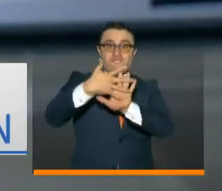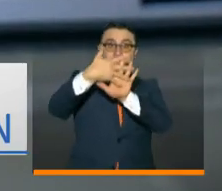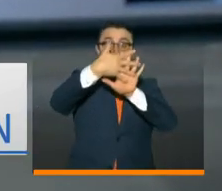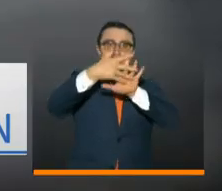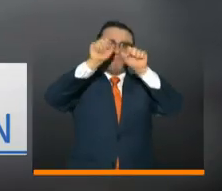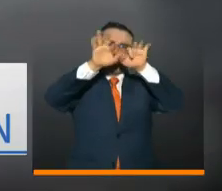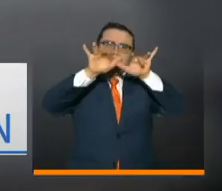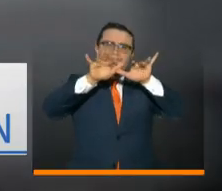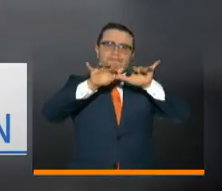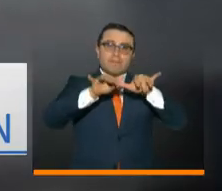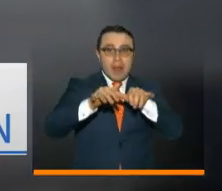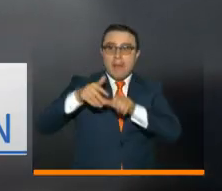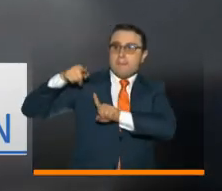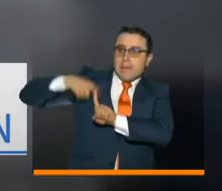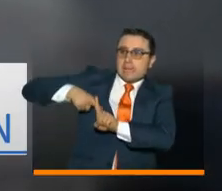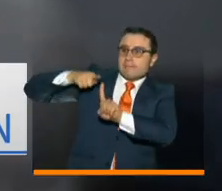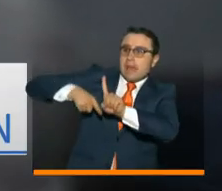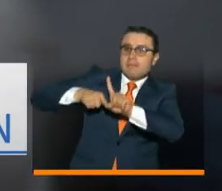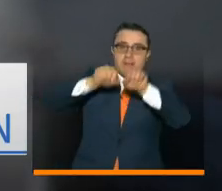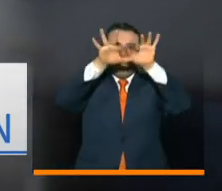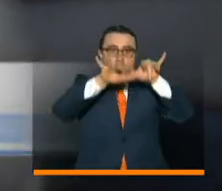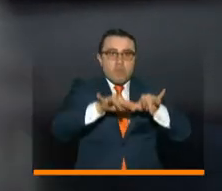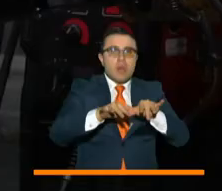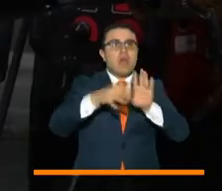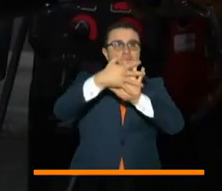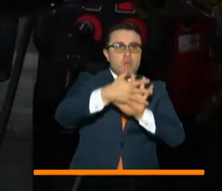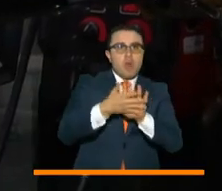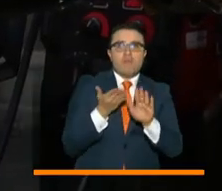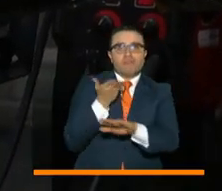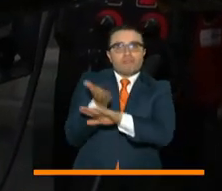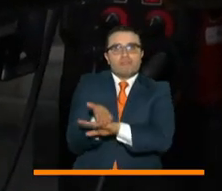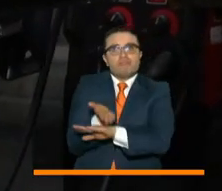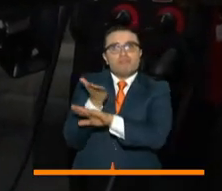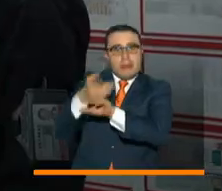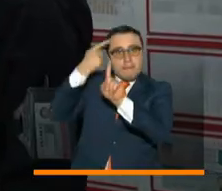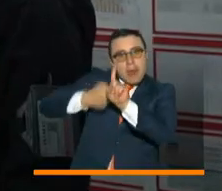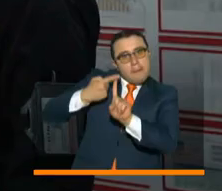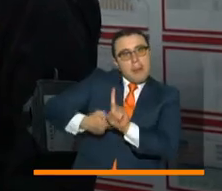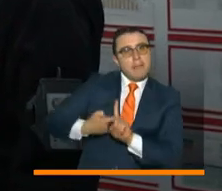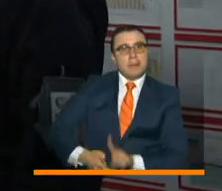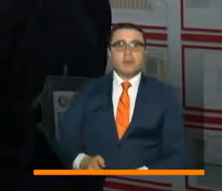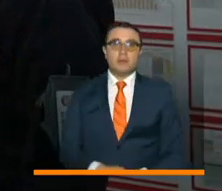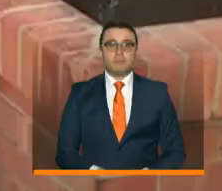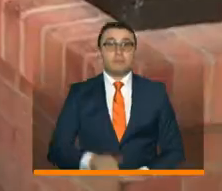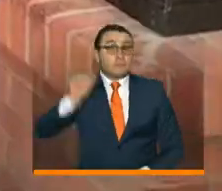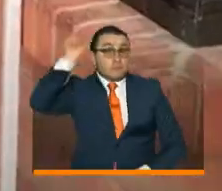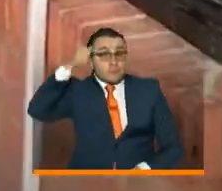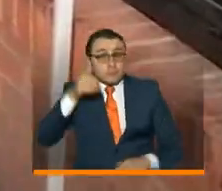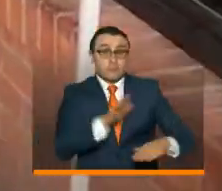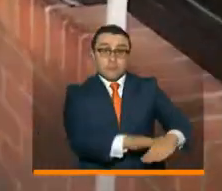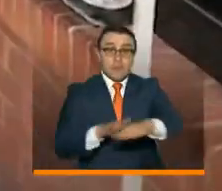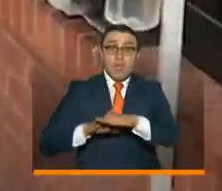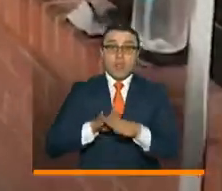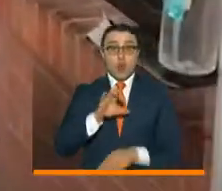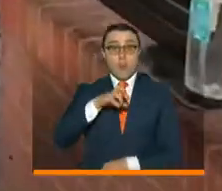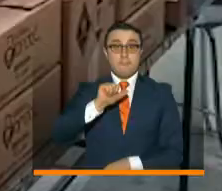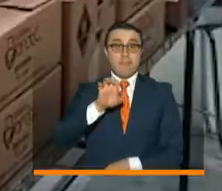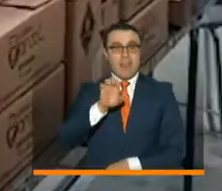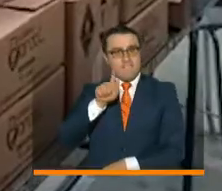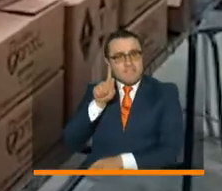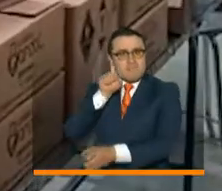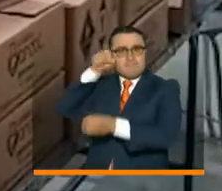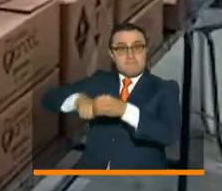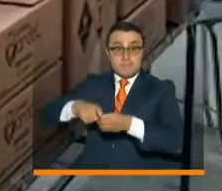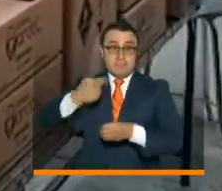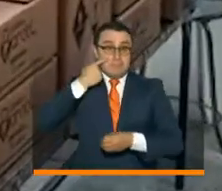un formulario independiente por cada mes de postulación. Recuerden que los requisitos para aplicar al PAEP son los